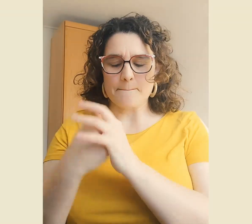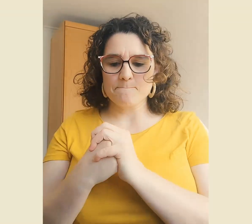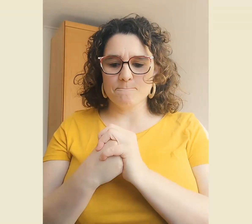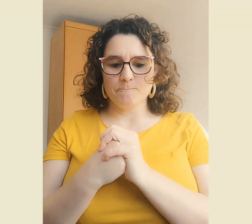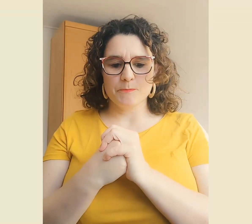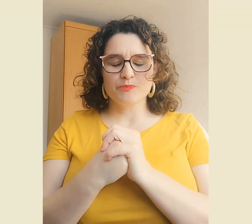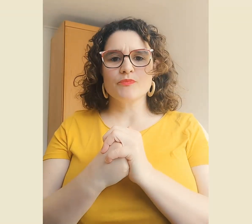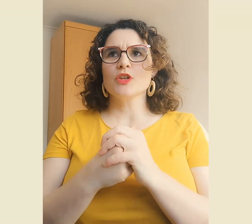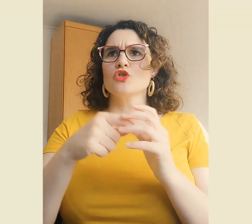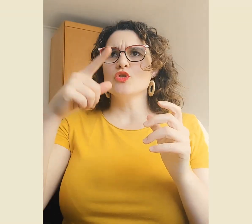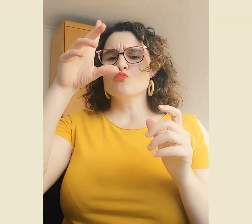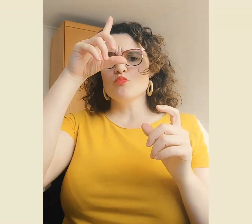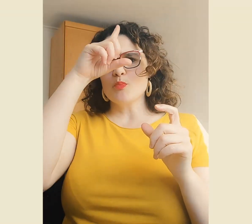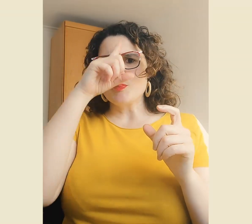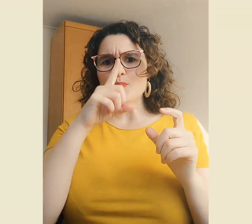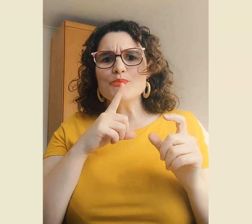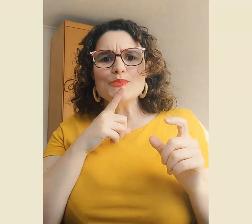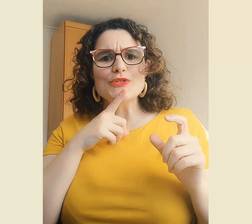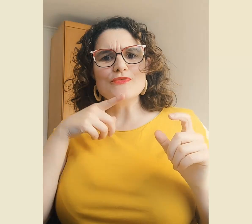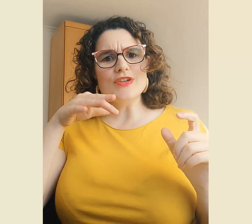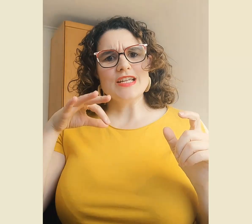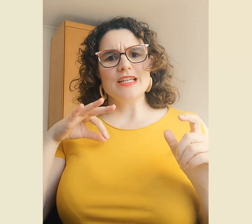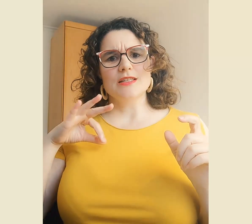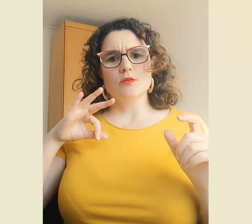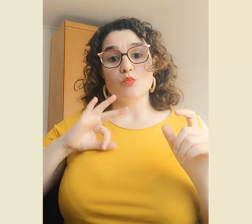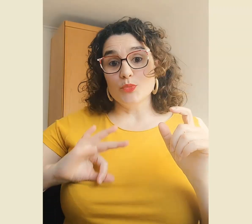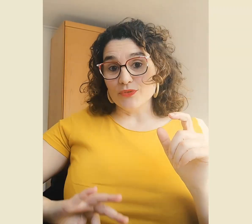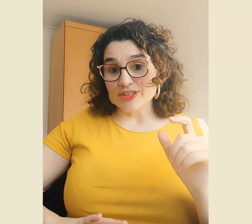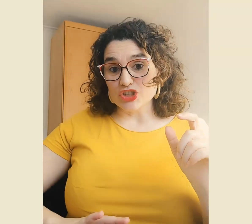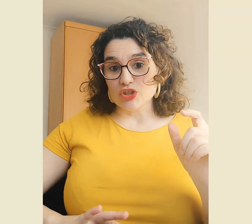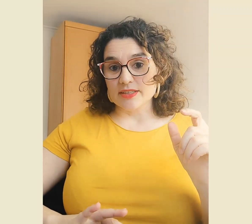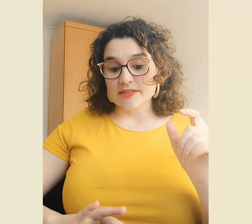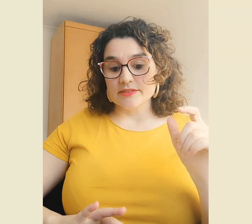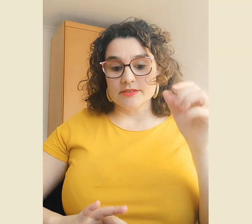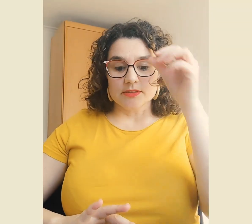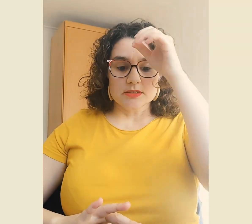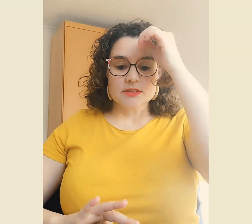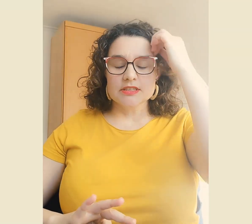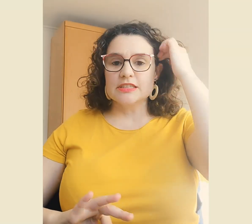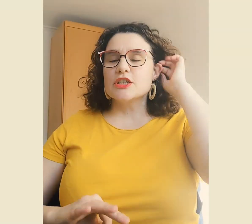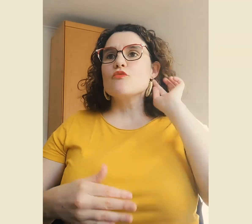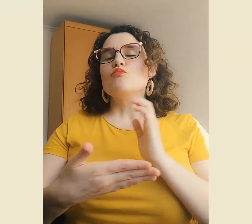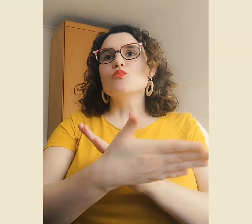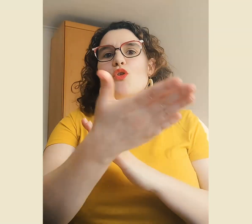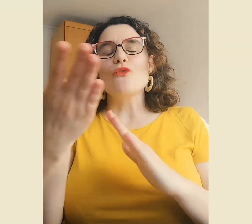un perfil profesional que nos ofrece una perspectiva única